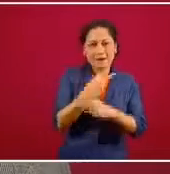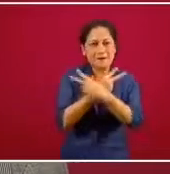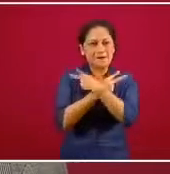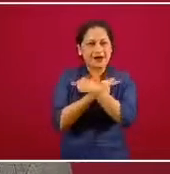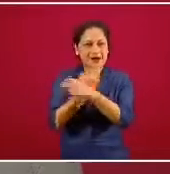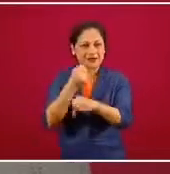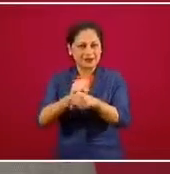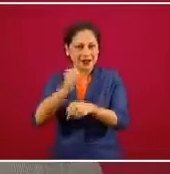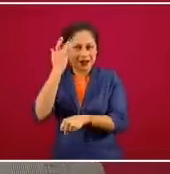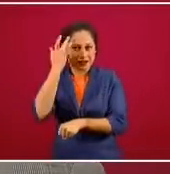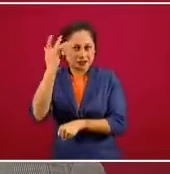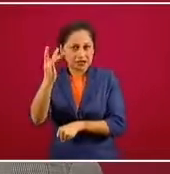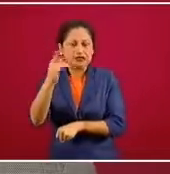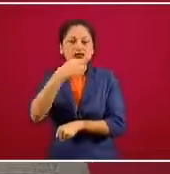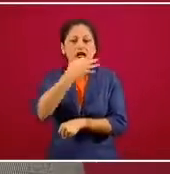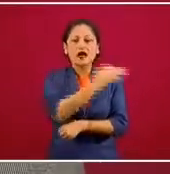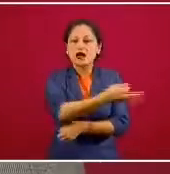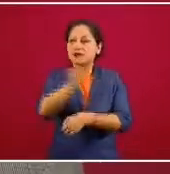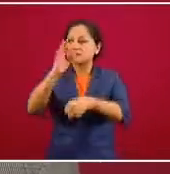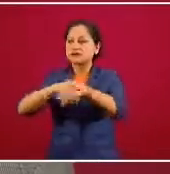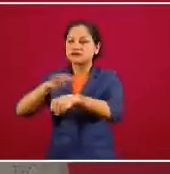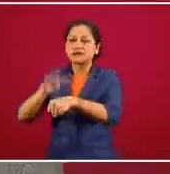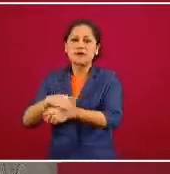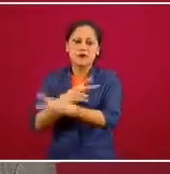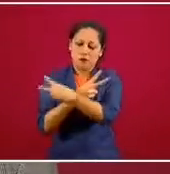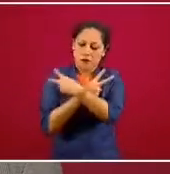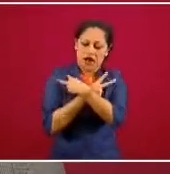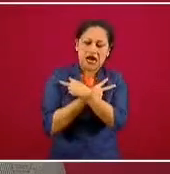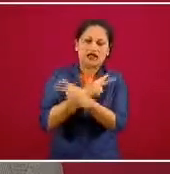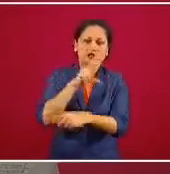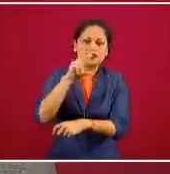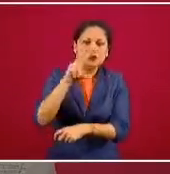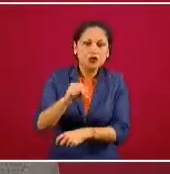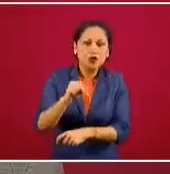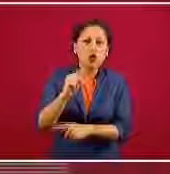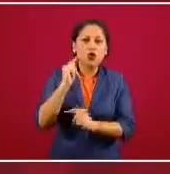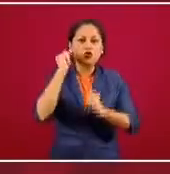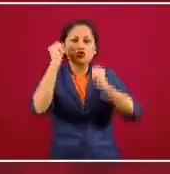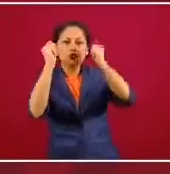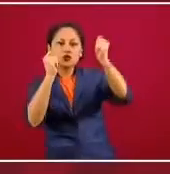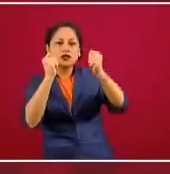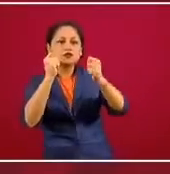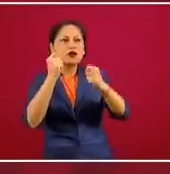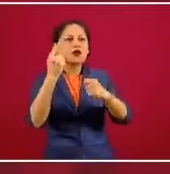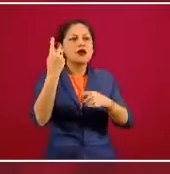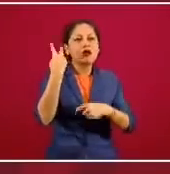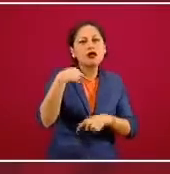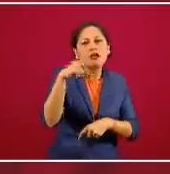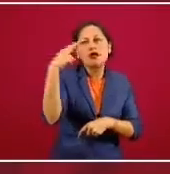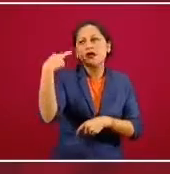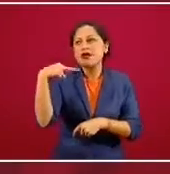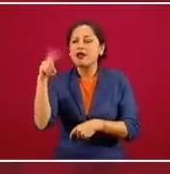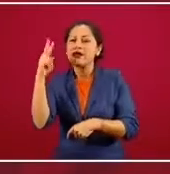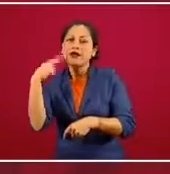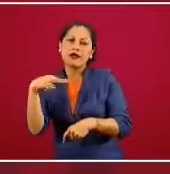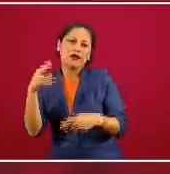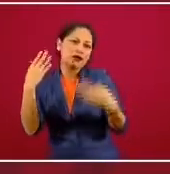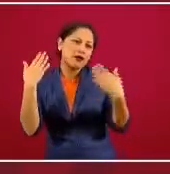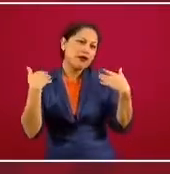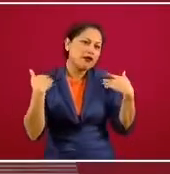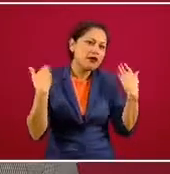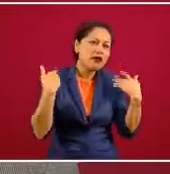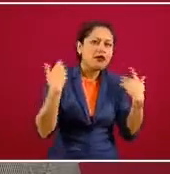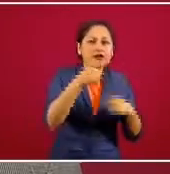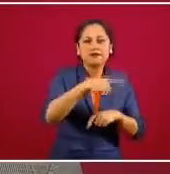eso enfatizamos la importancia de cerrar la actividad turística, la actividad hotelera, para que no hubiera